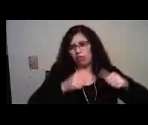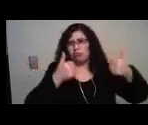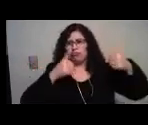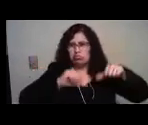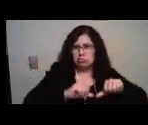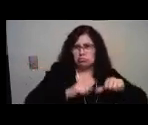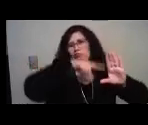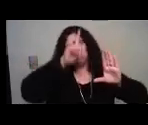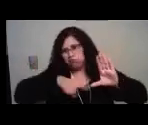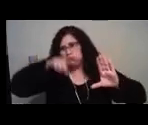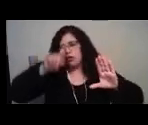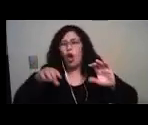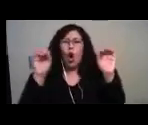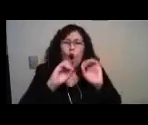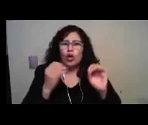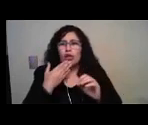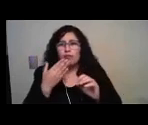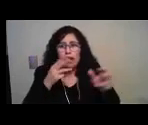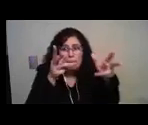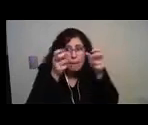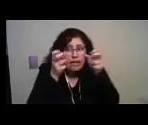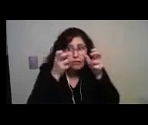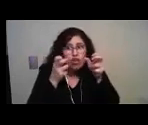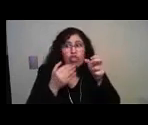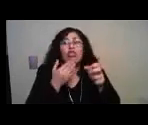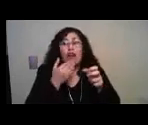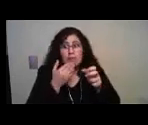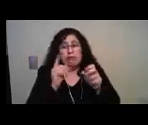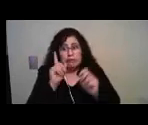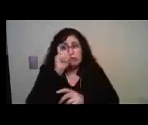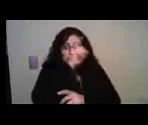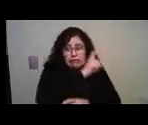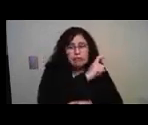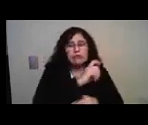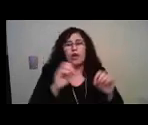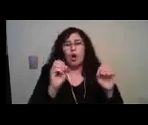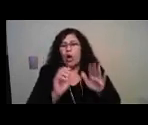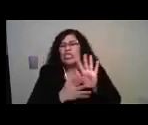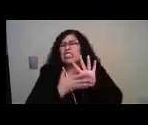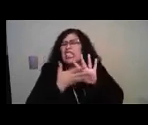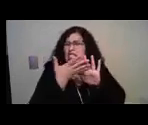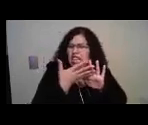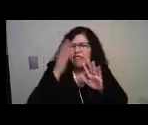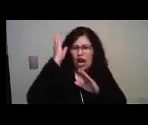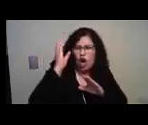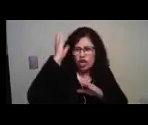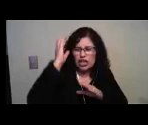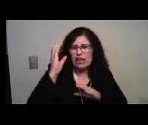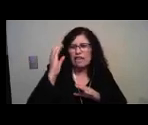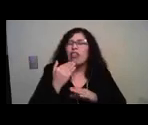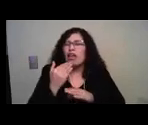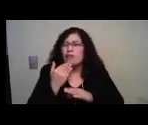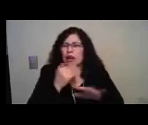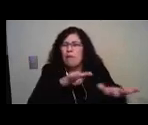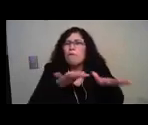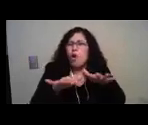Principalmente alteraciones en la percepción, ¿ya? Alteraciones de tipo sensitiva, cognitivas, ¿ya? Y alteraciones